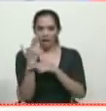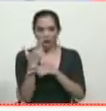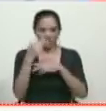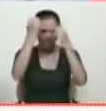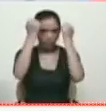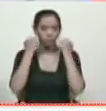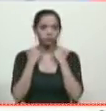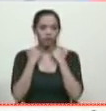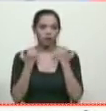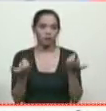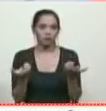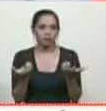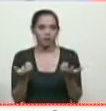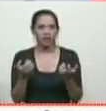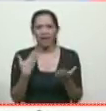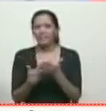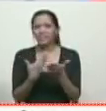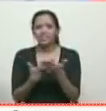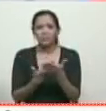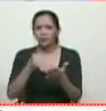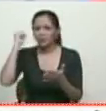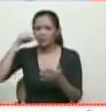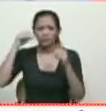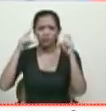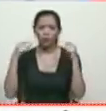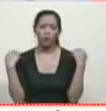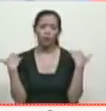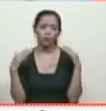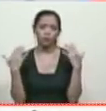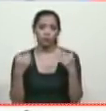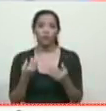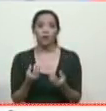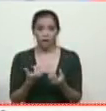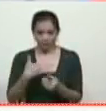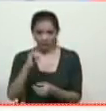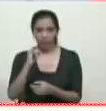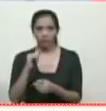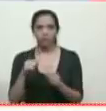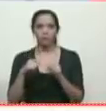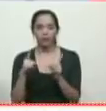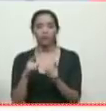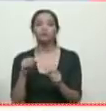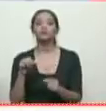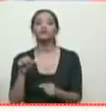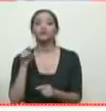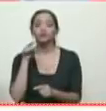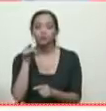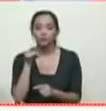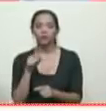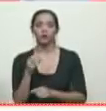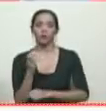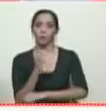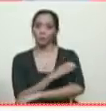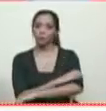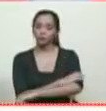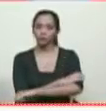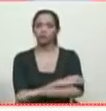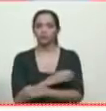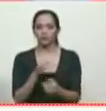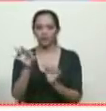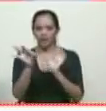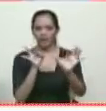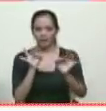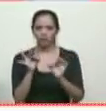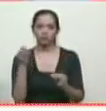encapuchado, ¿verdad? Hay testimonios gráficos y audiovisuales por montones, son ellos los que han hecho ese reclutamiento. Y en